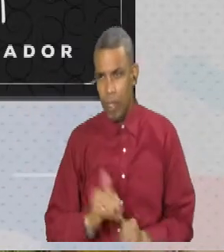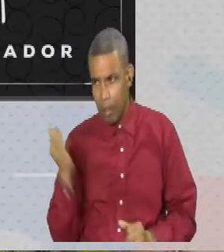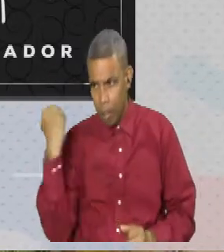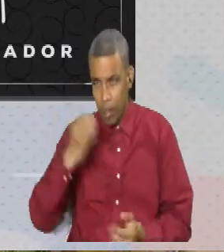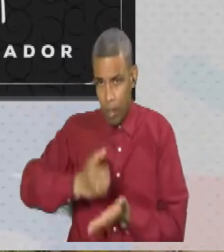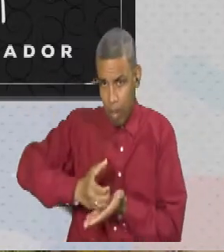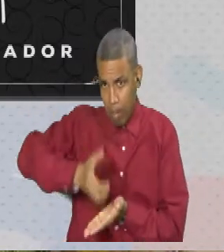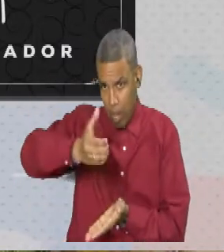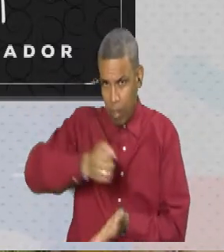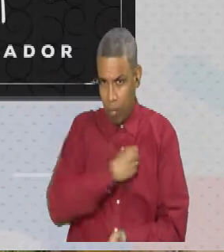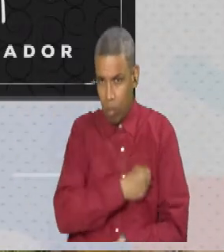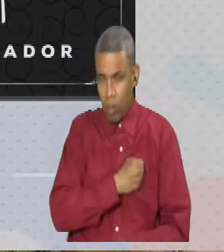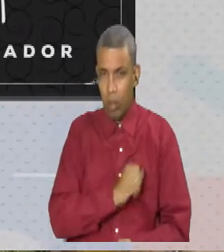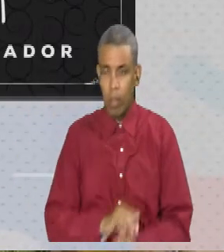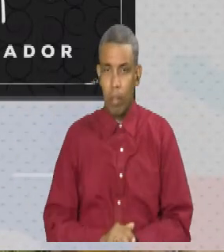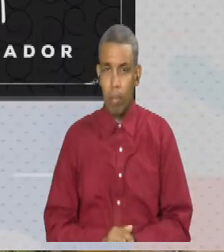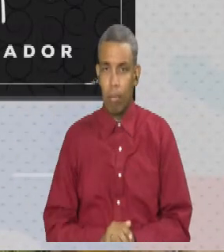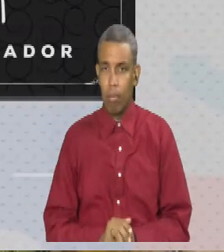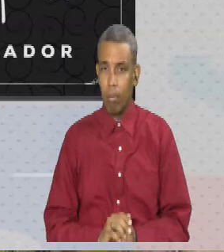En este caso van a haber